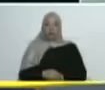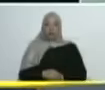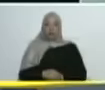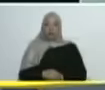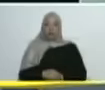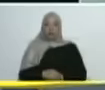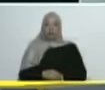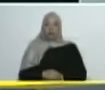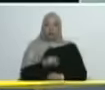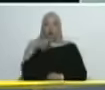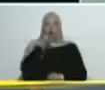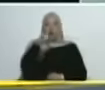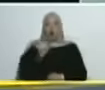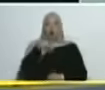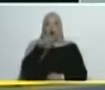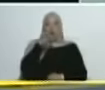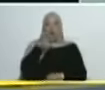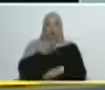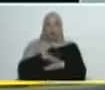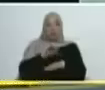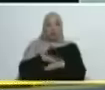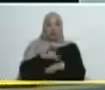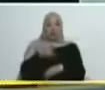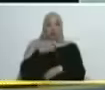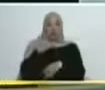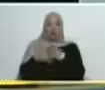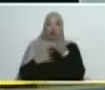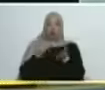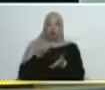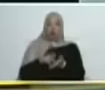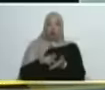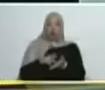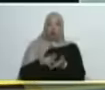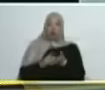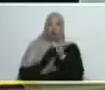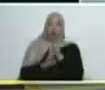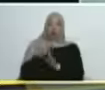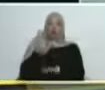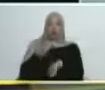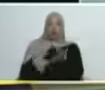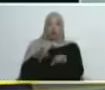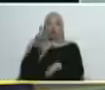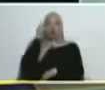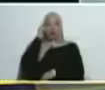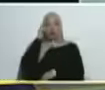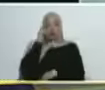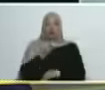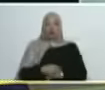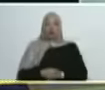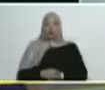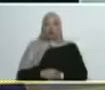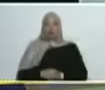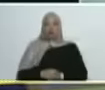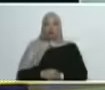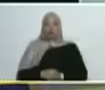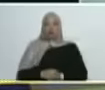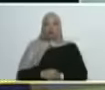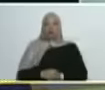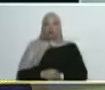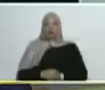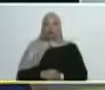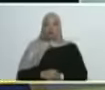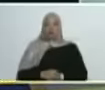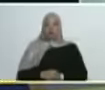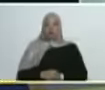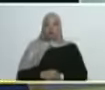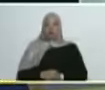Y anuncio hoy que vamos a lanzar en 15 días una nueva gran misión para